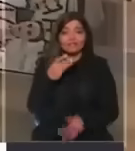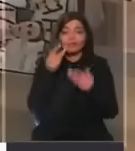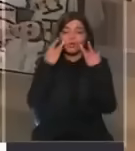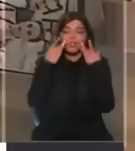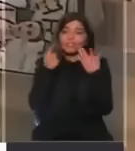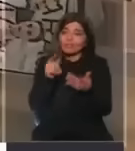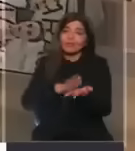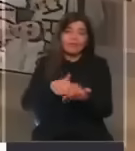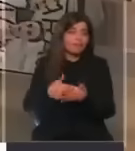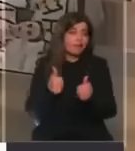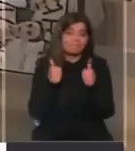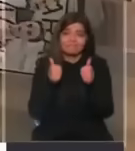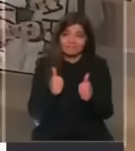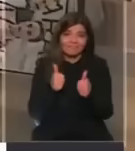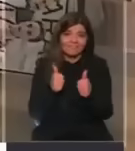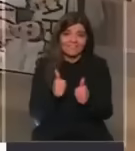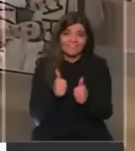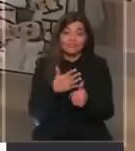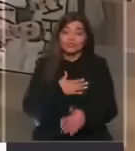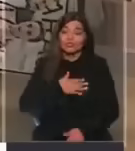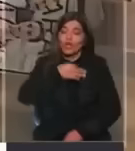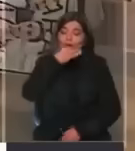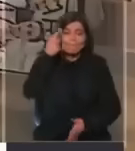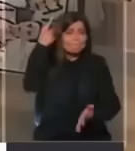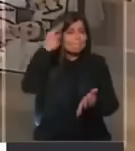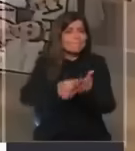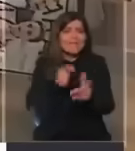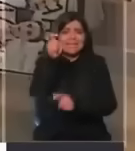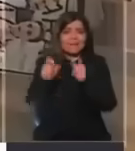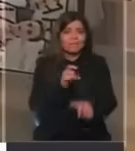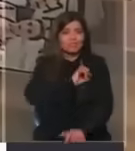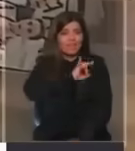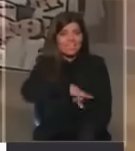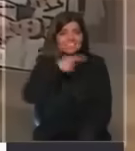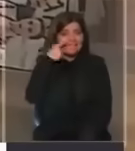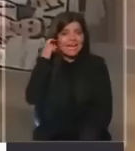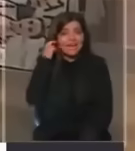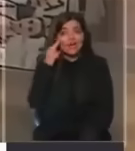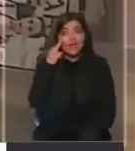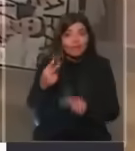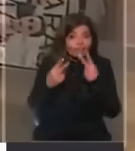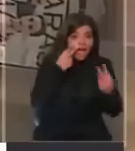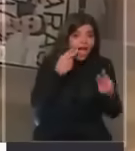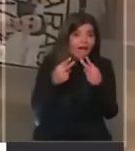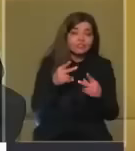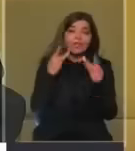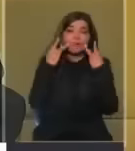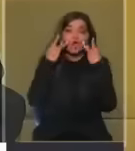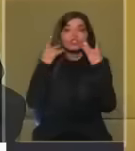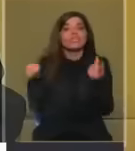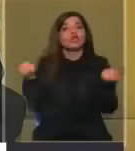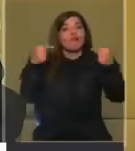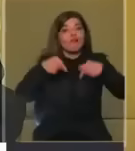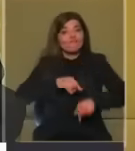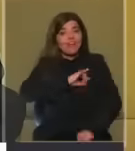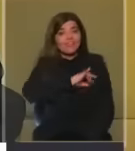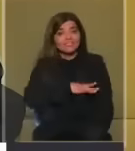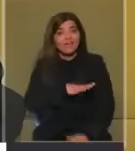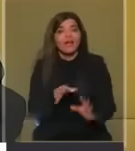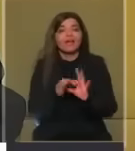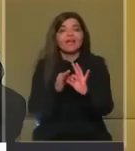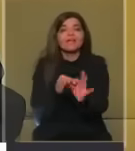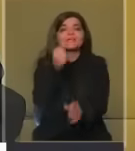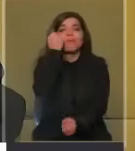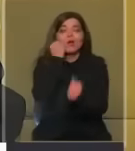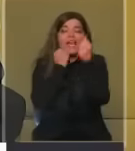bien. Y creo que interpreto a miles de chilenos que los ven, que los siguen, y estamos muy contentos de que estén. Gracias por el cariño de